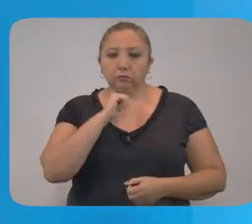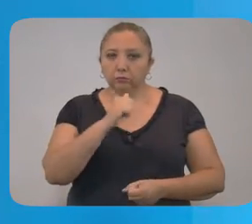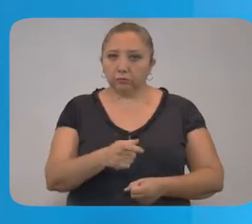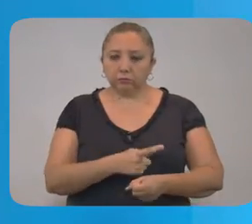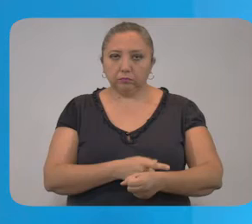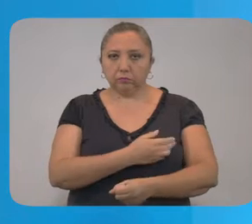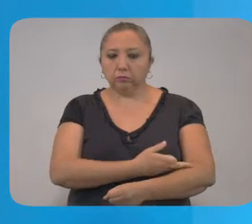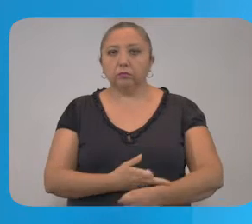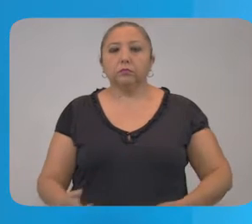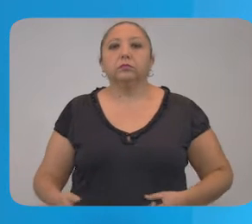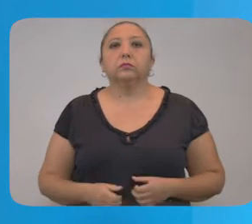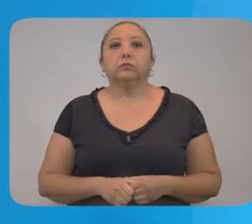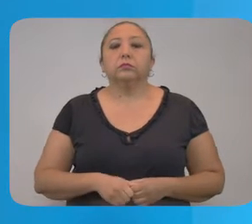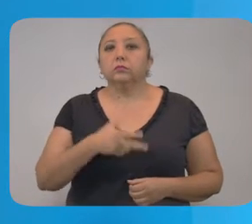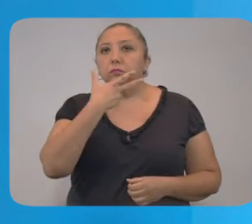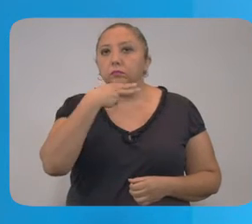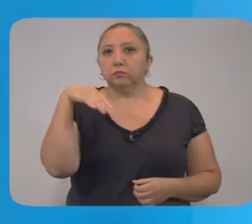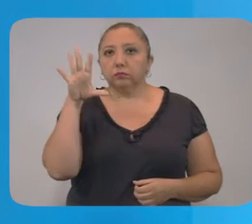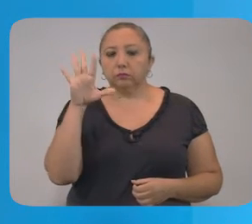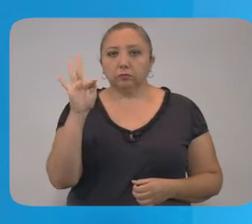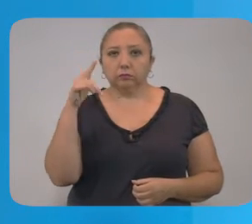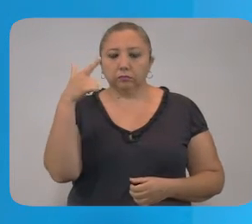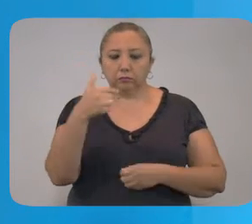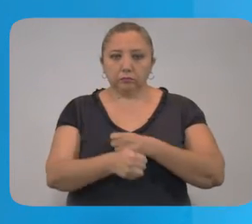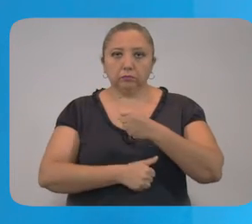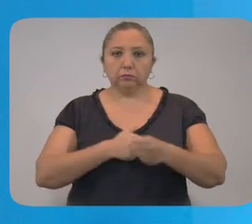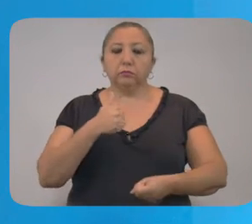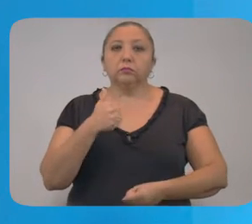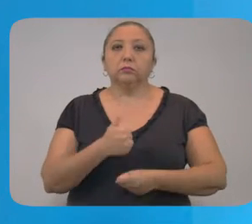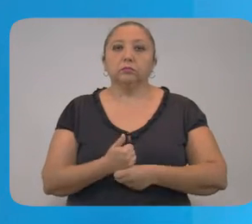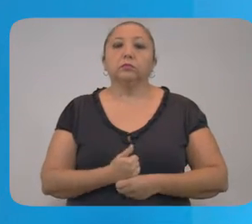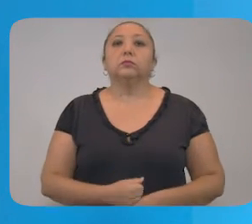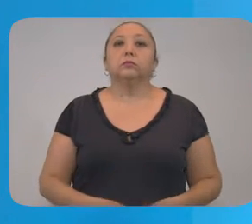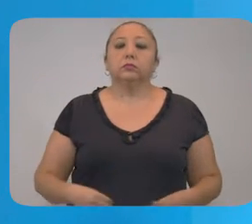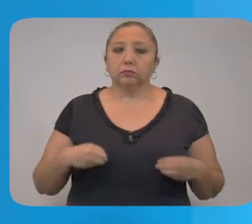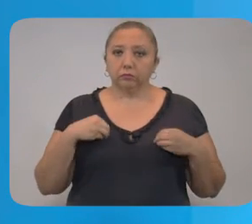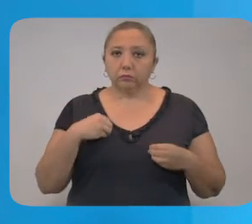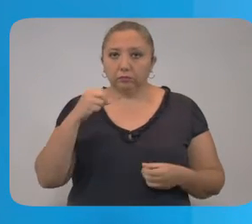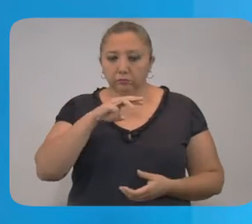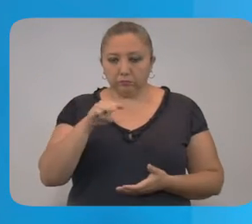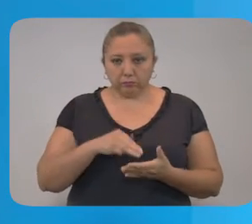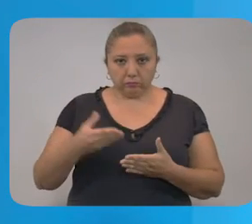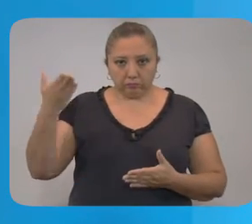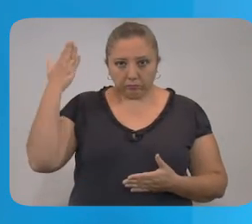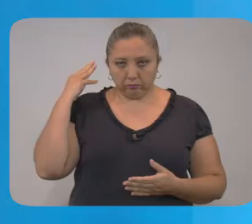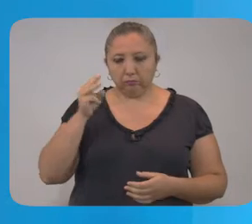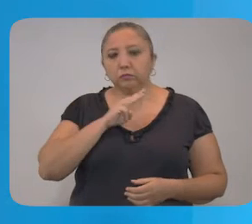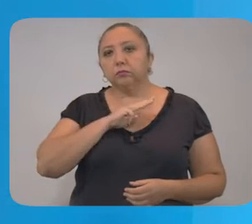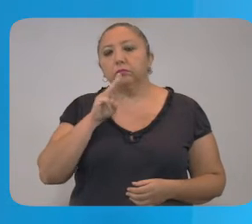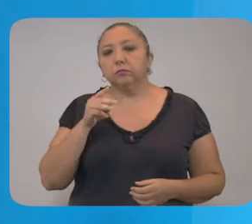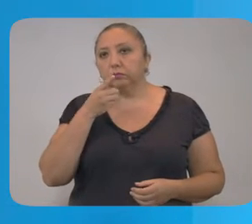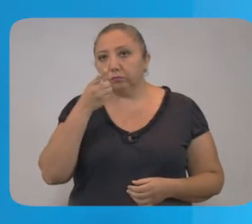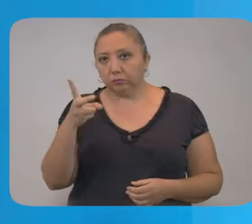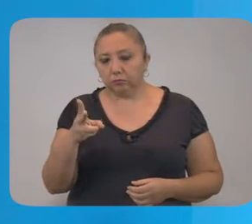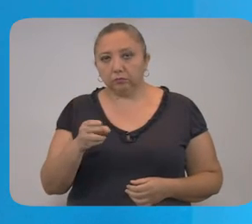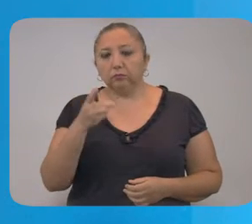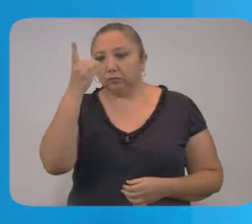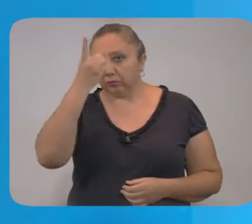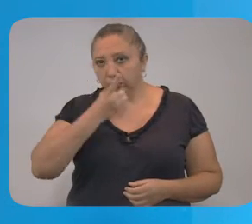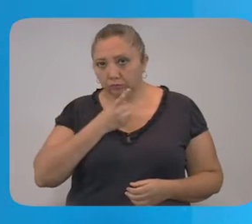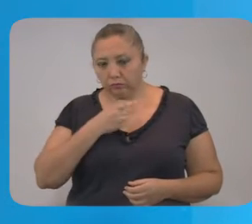sin síntomas. Hombre de 47 años de edad, originario y residente de Mérida, con antecedente médico de